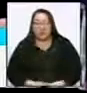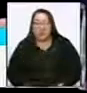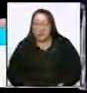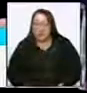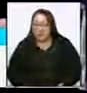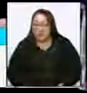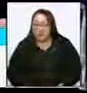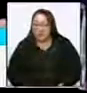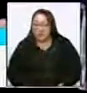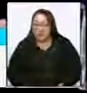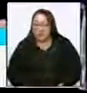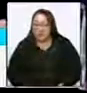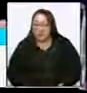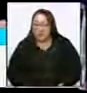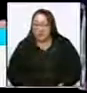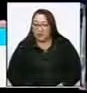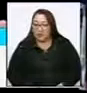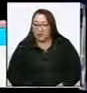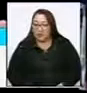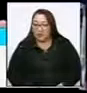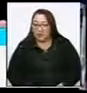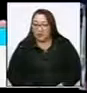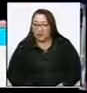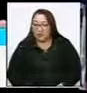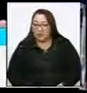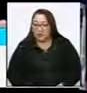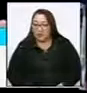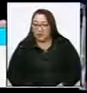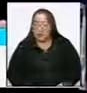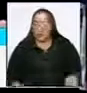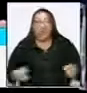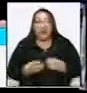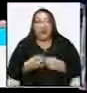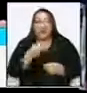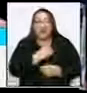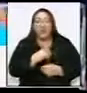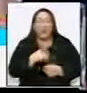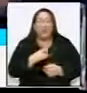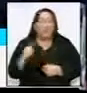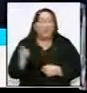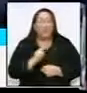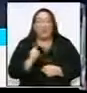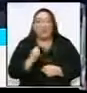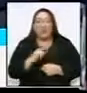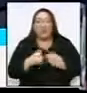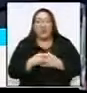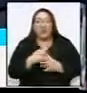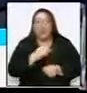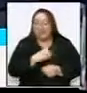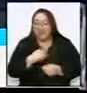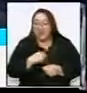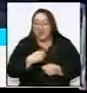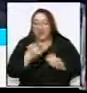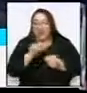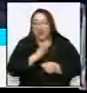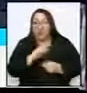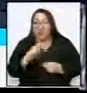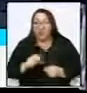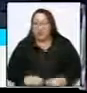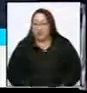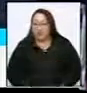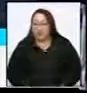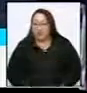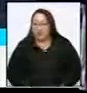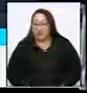de censurar al equipo ministerial en su conjunto y no a los ministros individualmente,